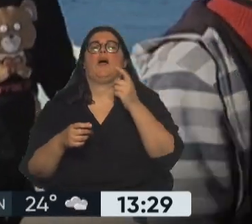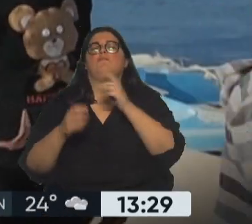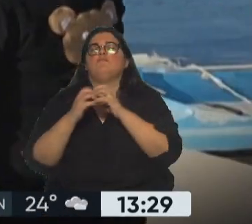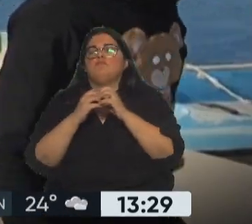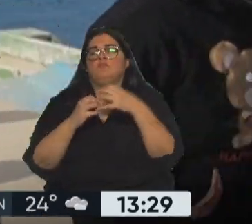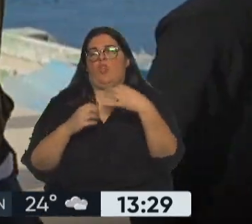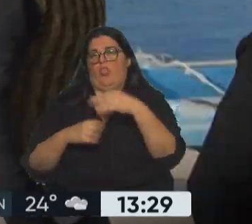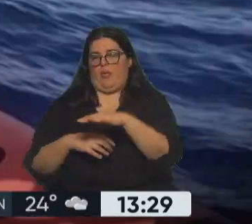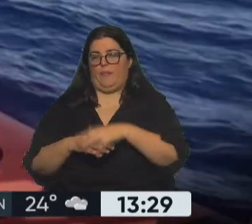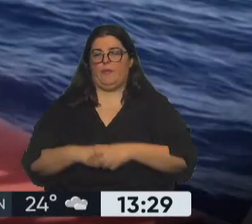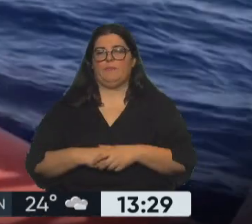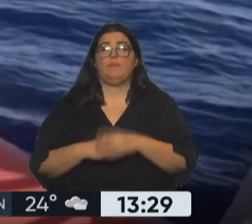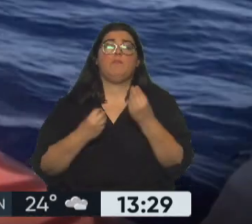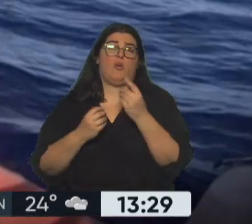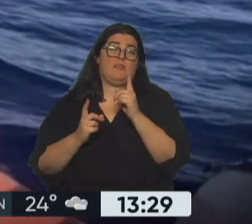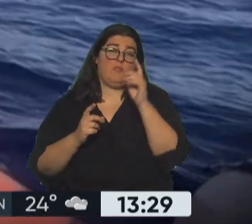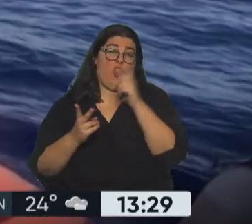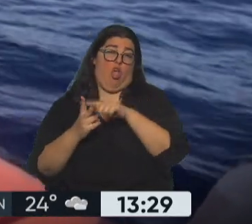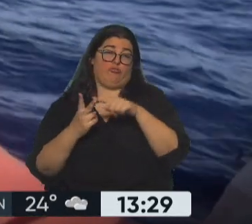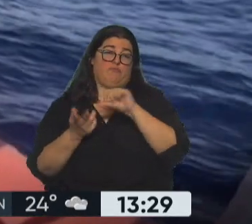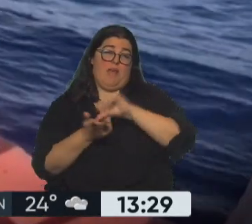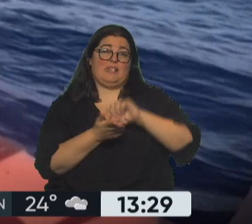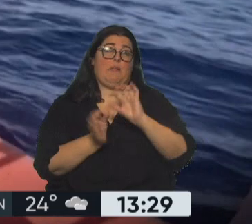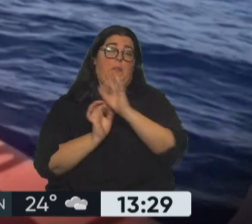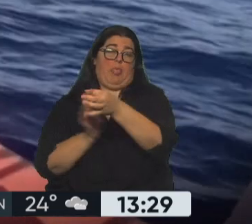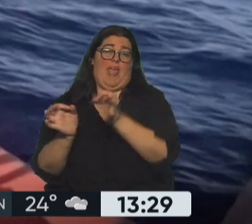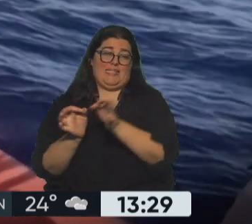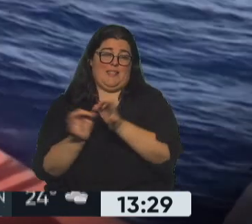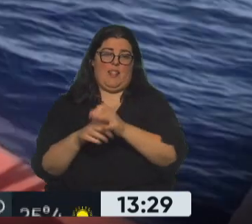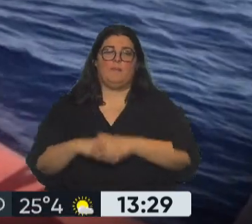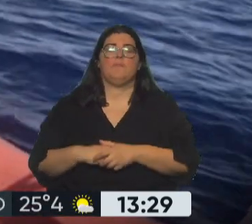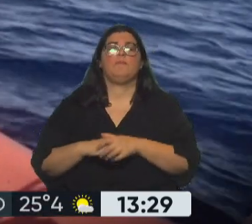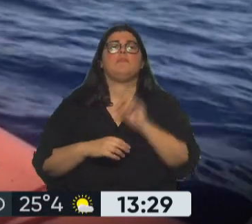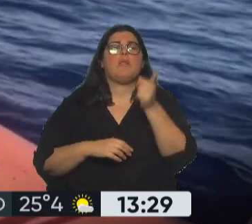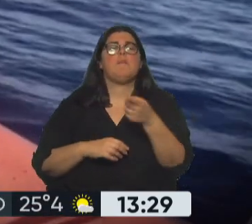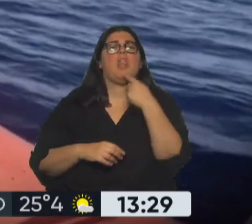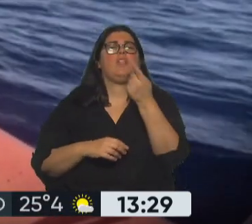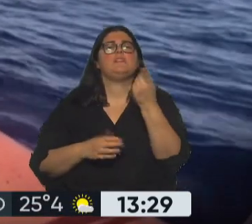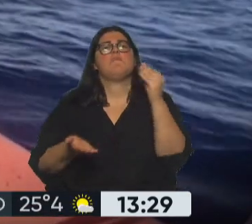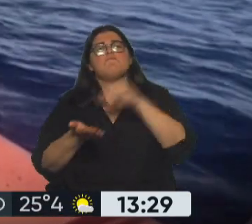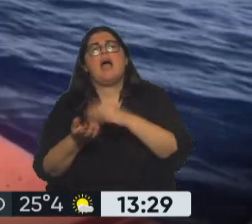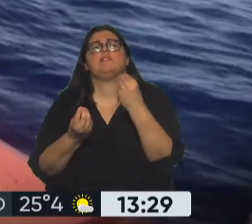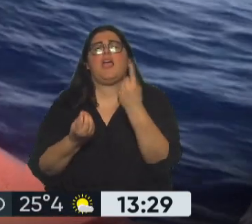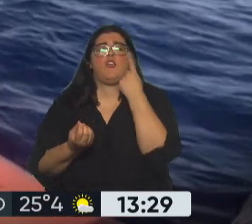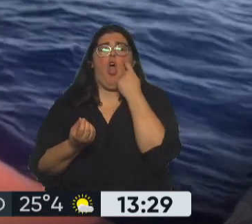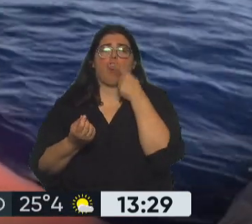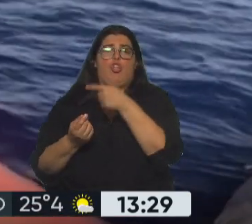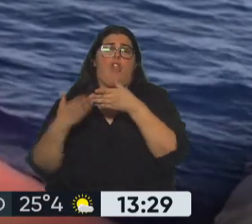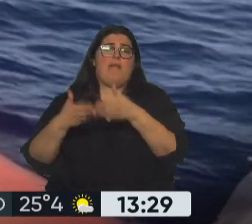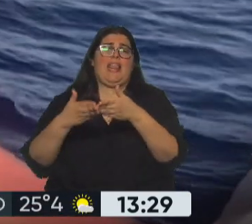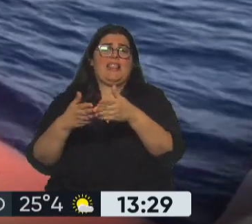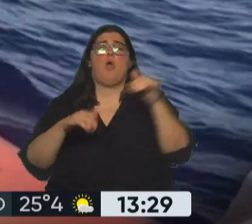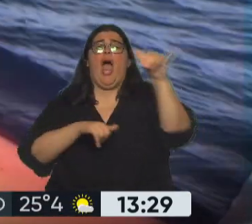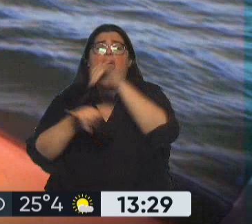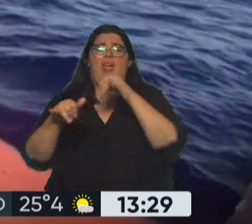italiana. Von der Leyen también aseguró un incremento de la vigilancia marítima y aérea mediante la fuerza europea